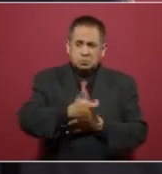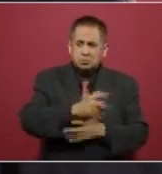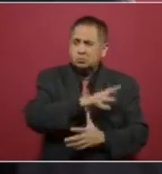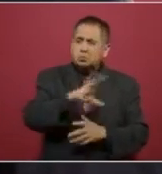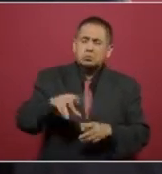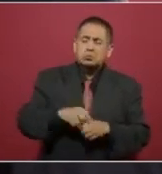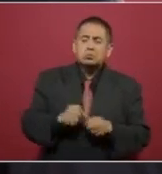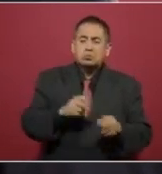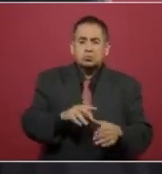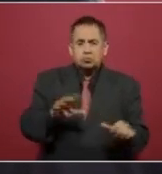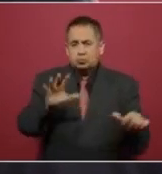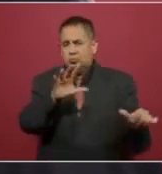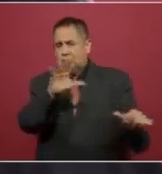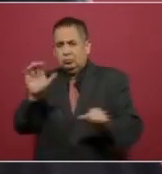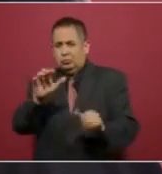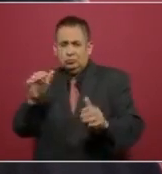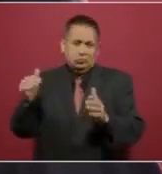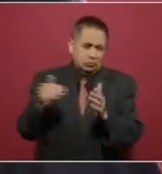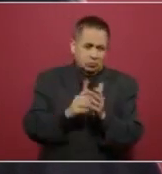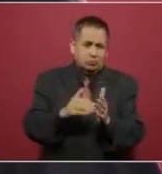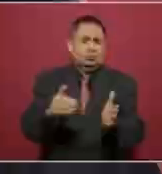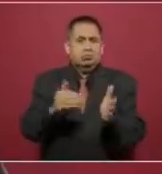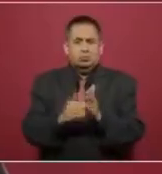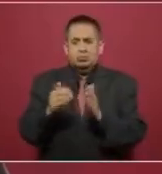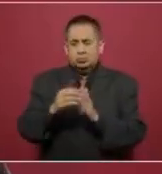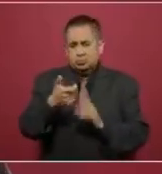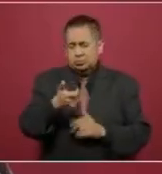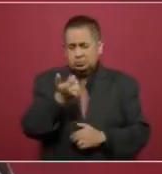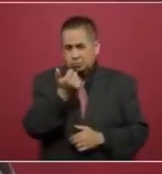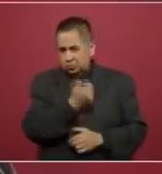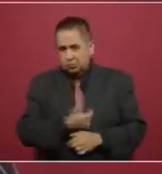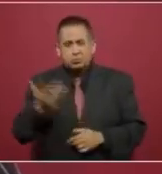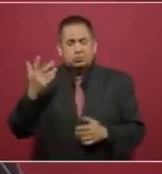total de 600 mil millones de pesos.